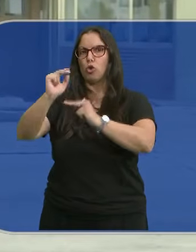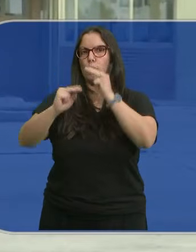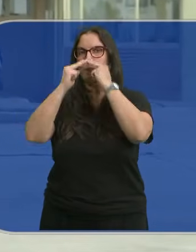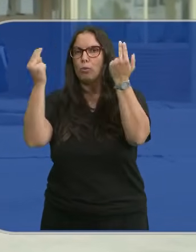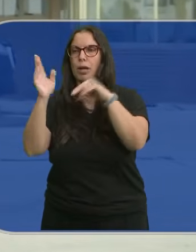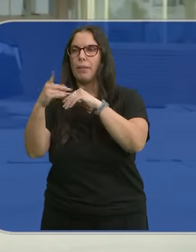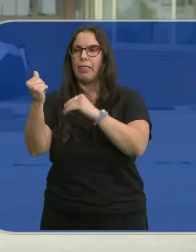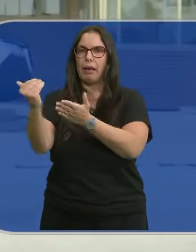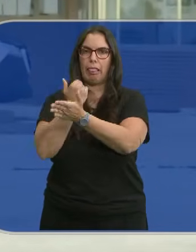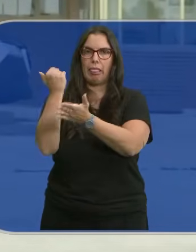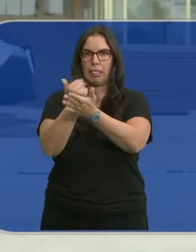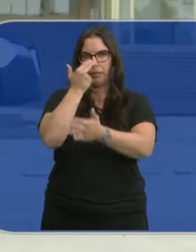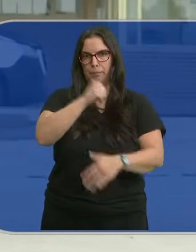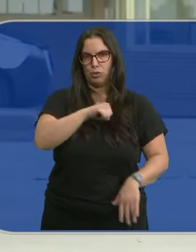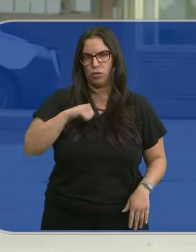pública.